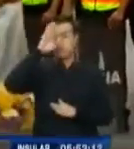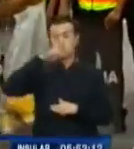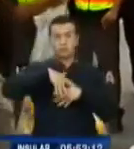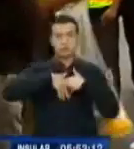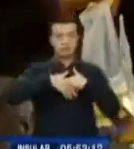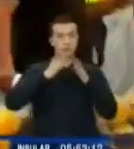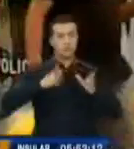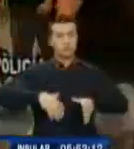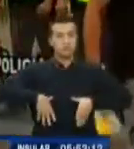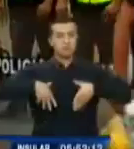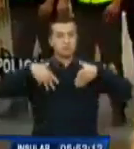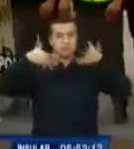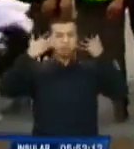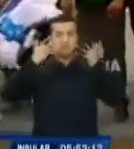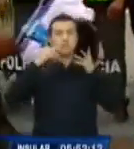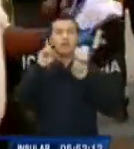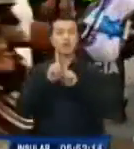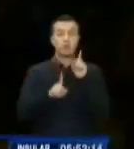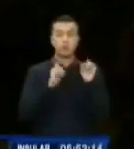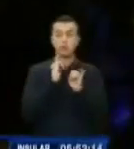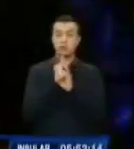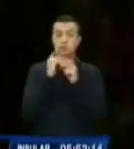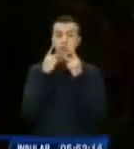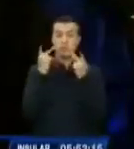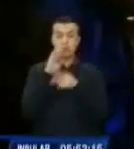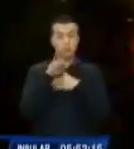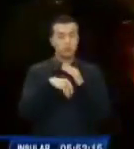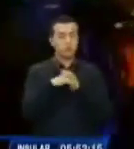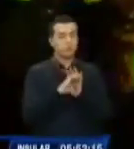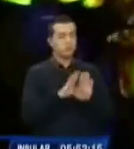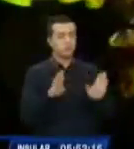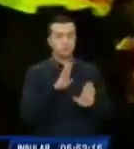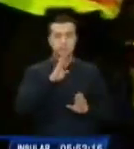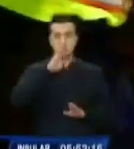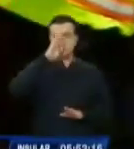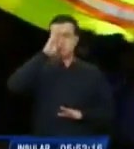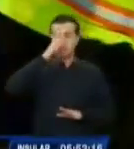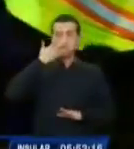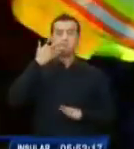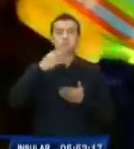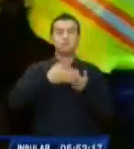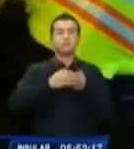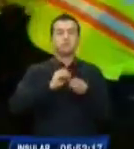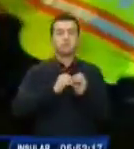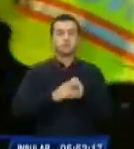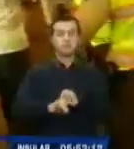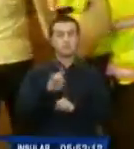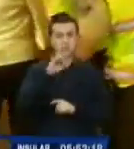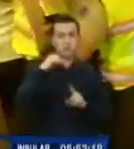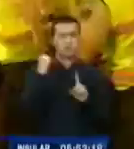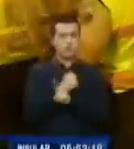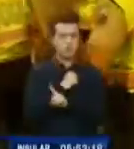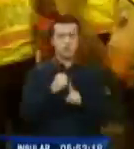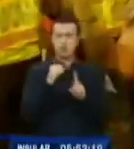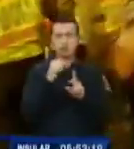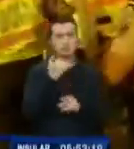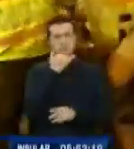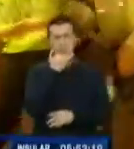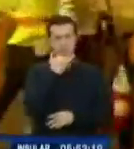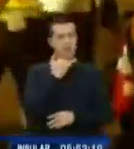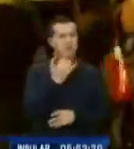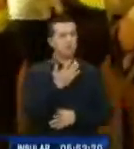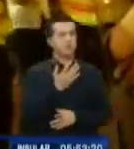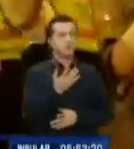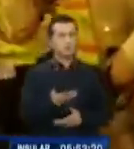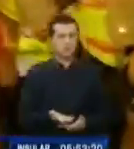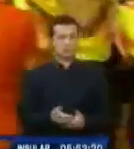los edificios de diferentes entidades públicas. La comandante de policía de la zona 8 rechazó las agresiones que sufrieron los gendarmes.